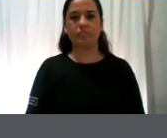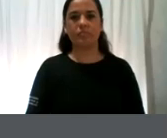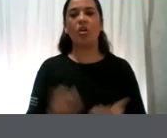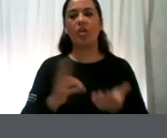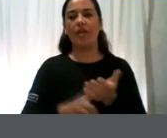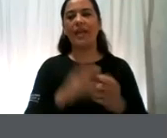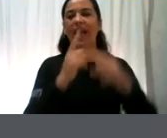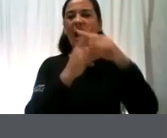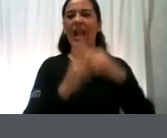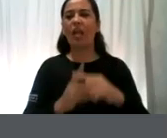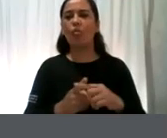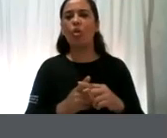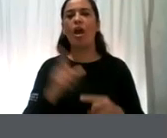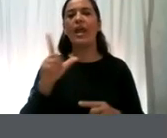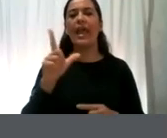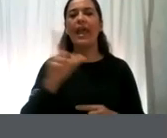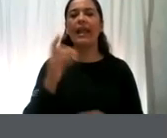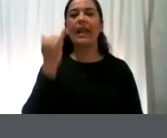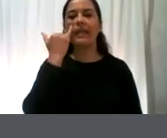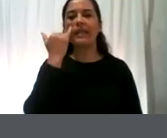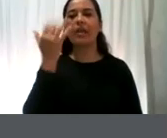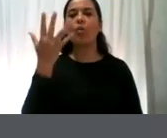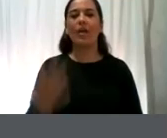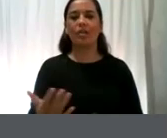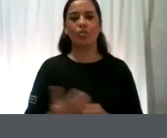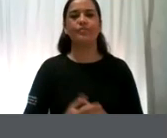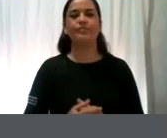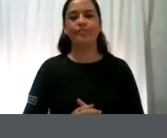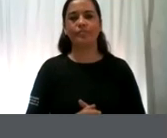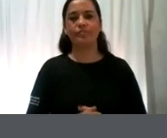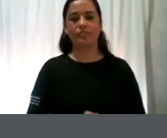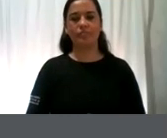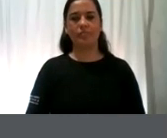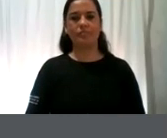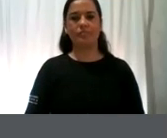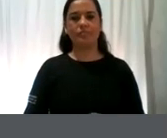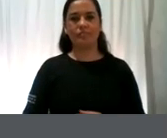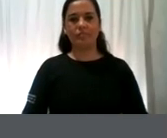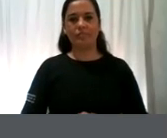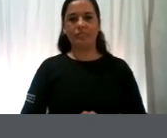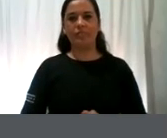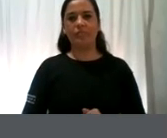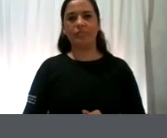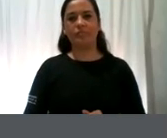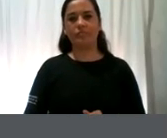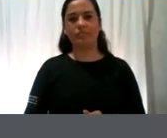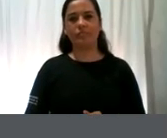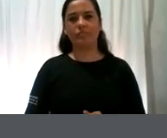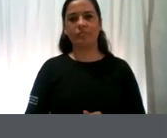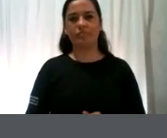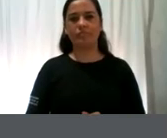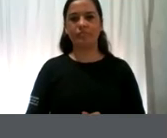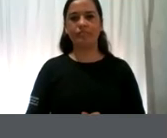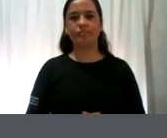dos tramos centrales, más el otro tramo del otro extremo de 0,83 LI. Todo eso tiene que ser igual a